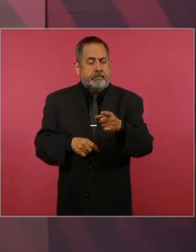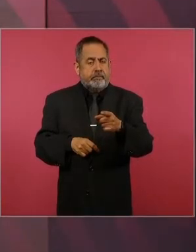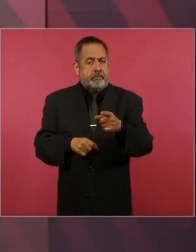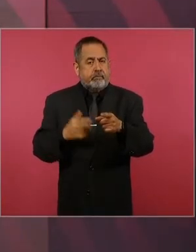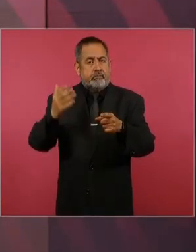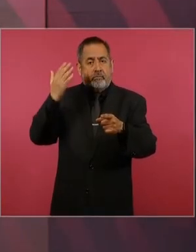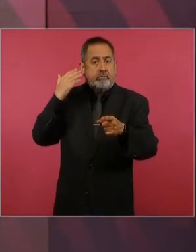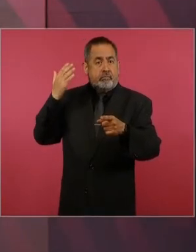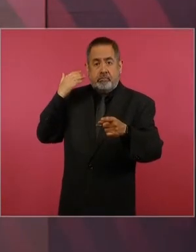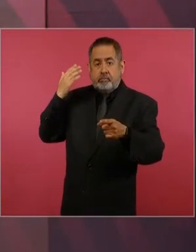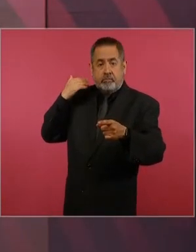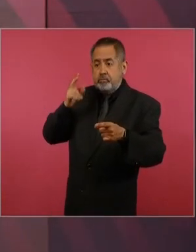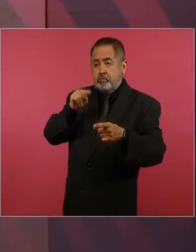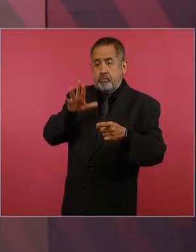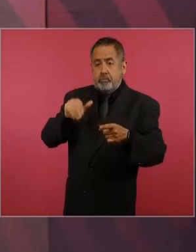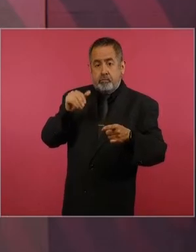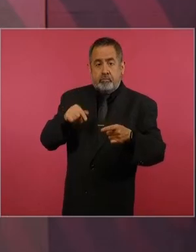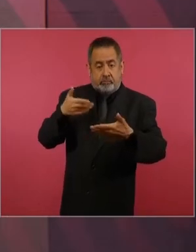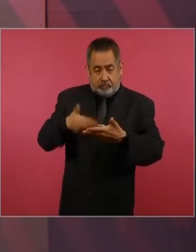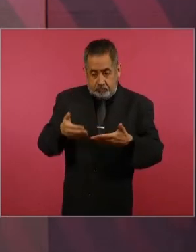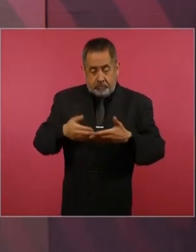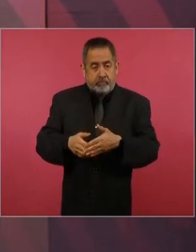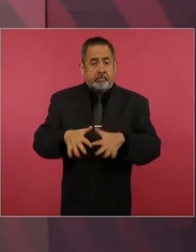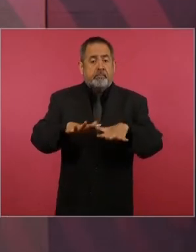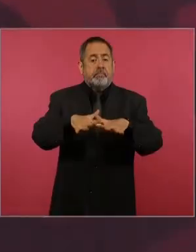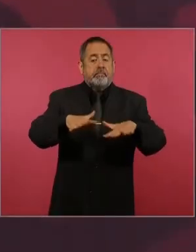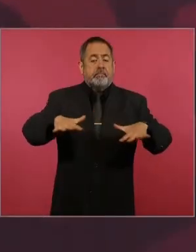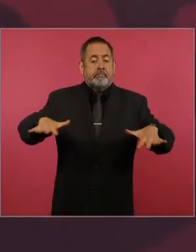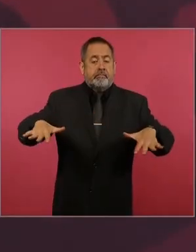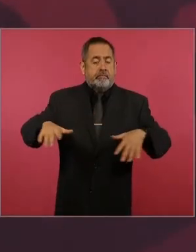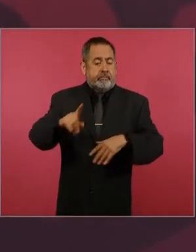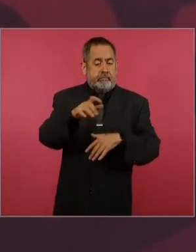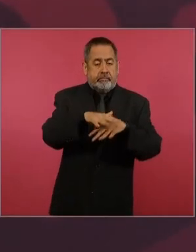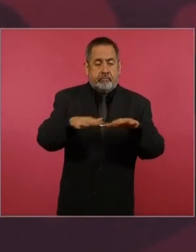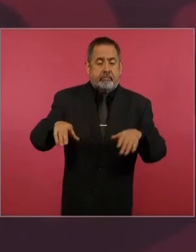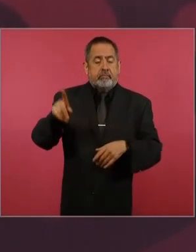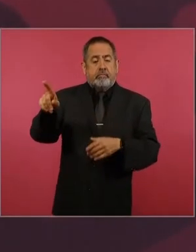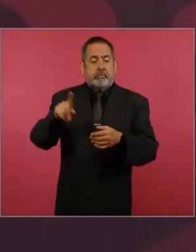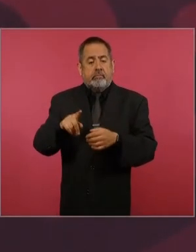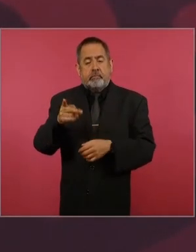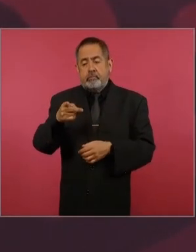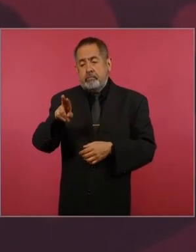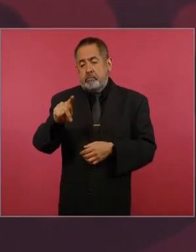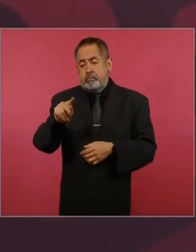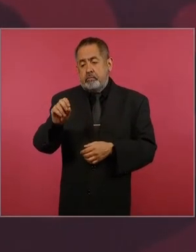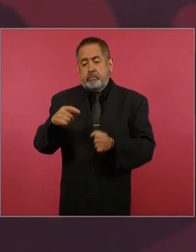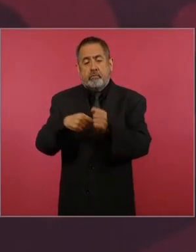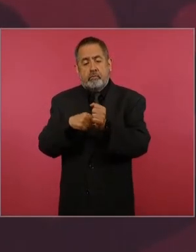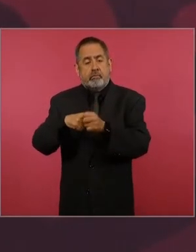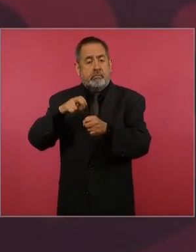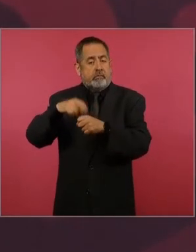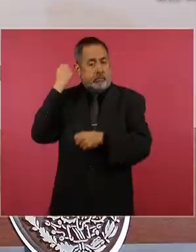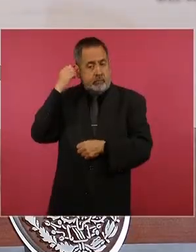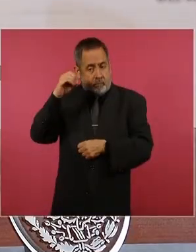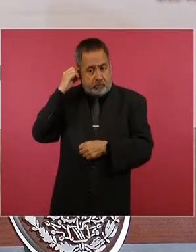habido tanta gente en la playa de Puerto Escondido, Oaxaca,